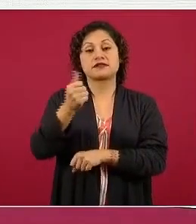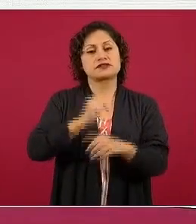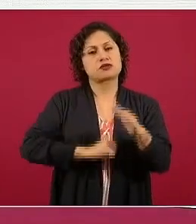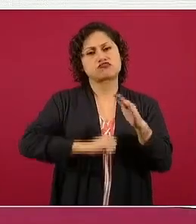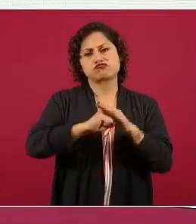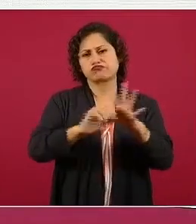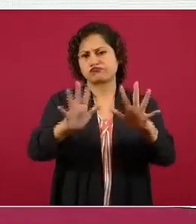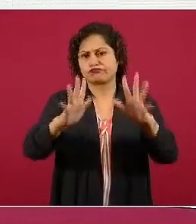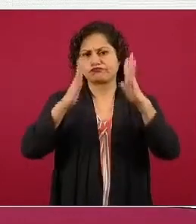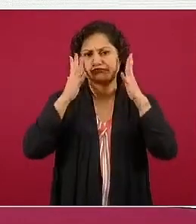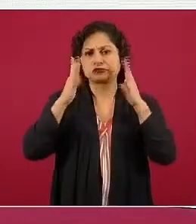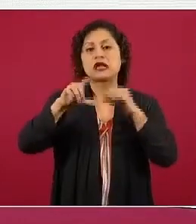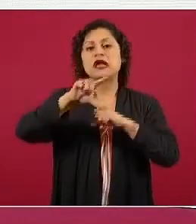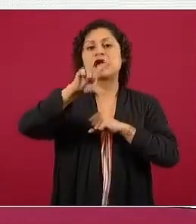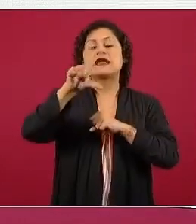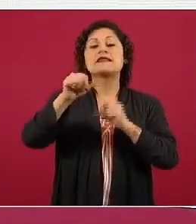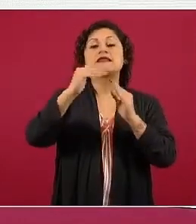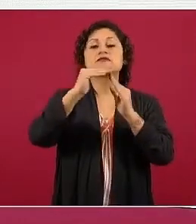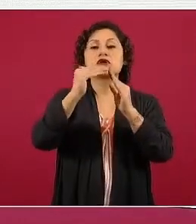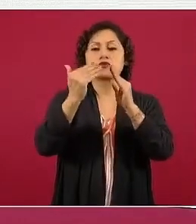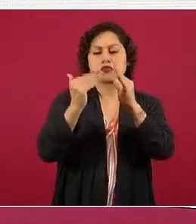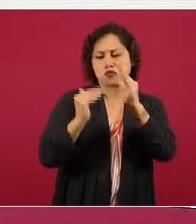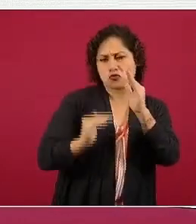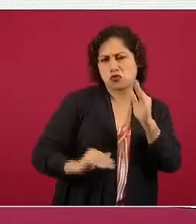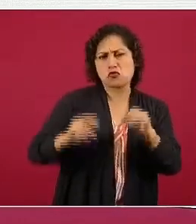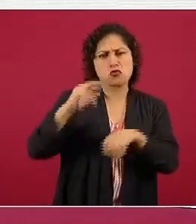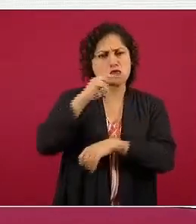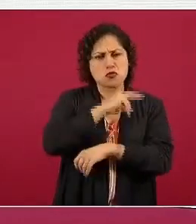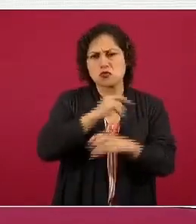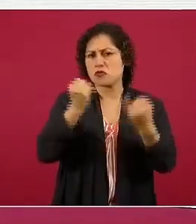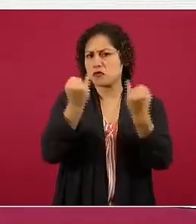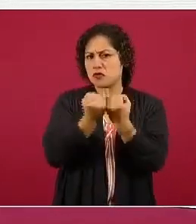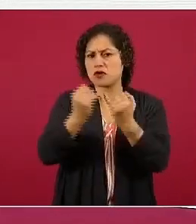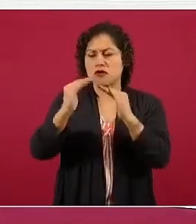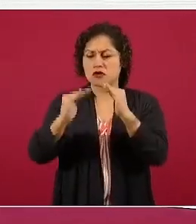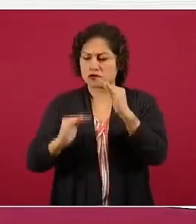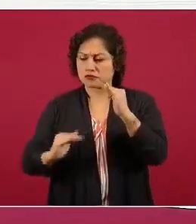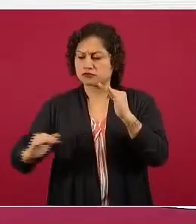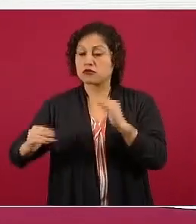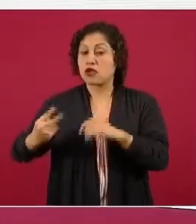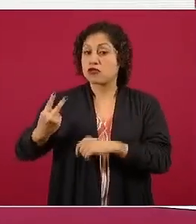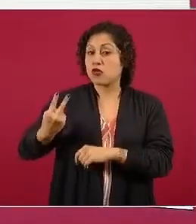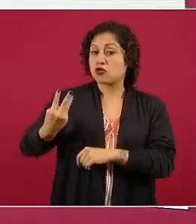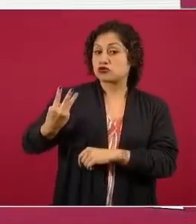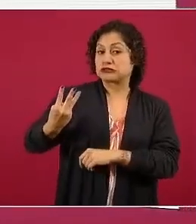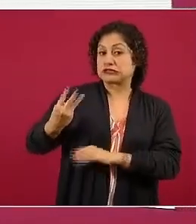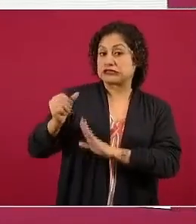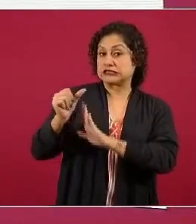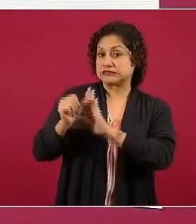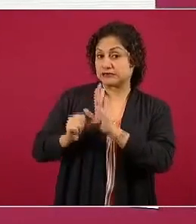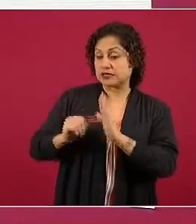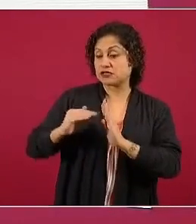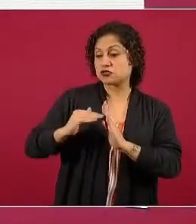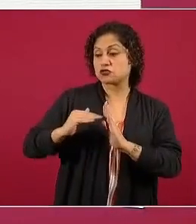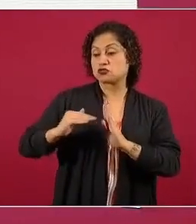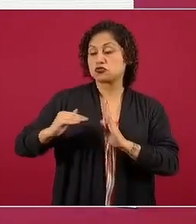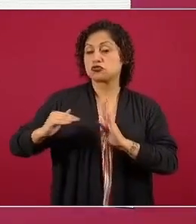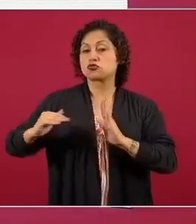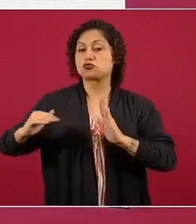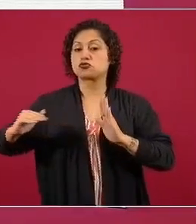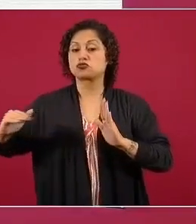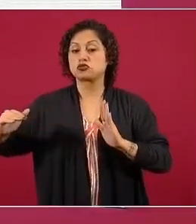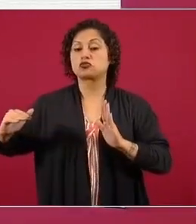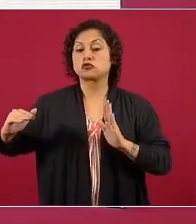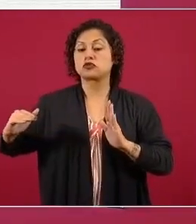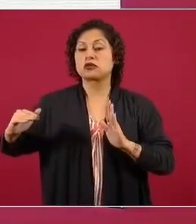rápidamente y ya lleva prácticamente casi 2 o 3 meses en su prácticamente línea basal, ¿no? Todavía está cerrando